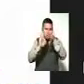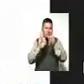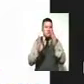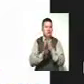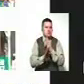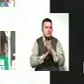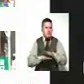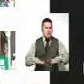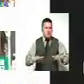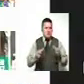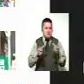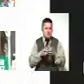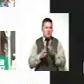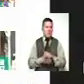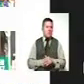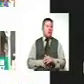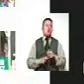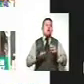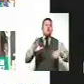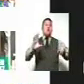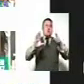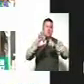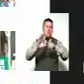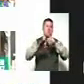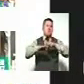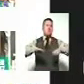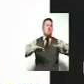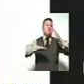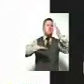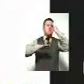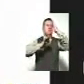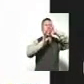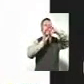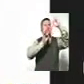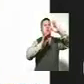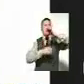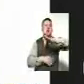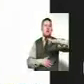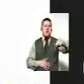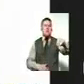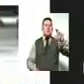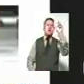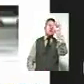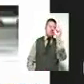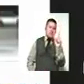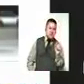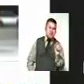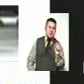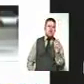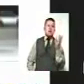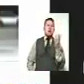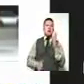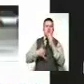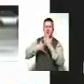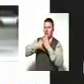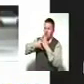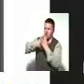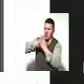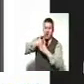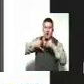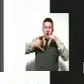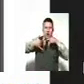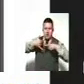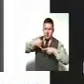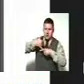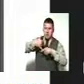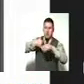Los problemas en La Guajira, en tantas zonas del país, en Magdalena, en Cesar, en la Orinoquía, en